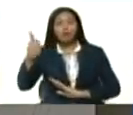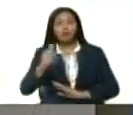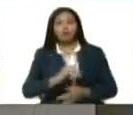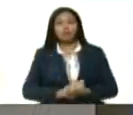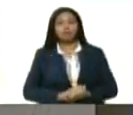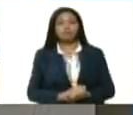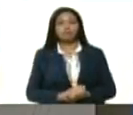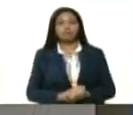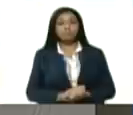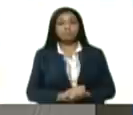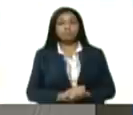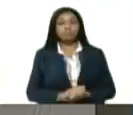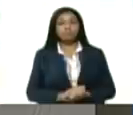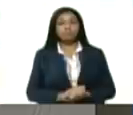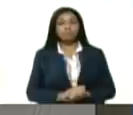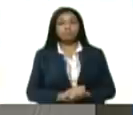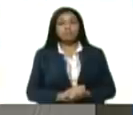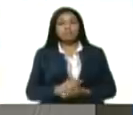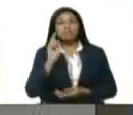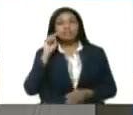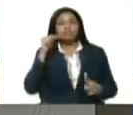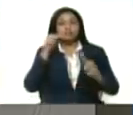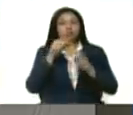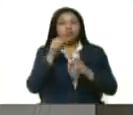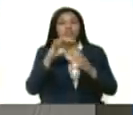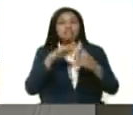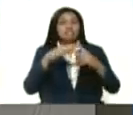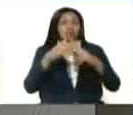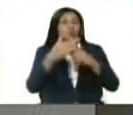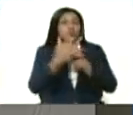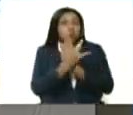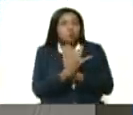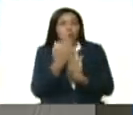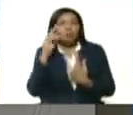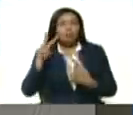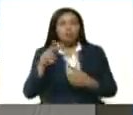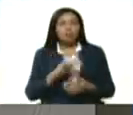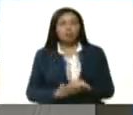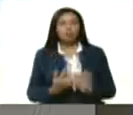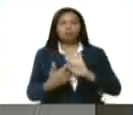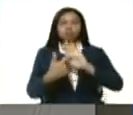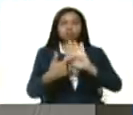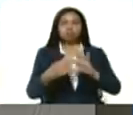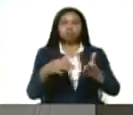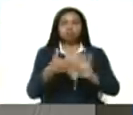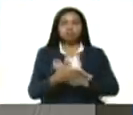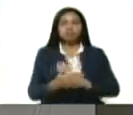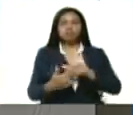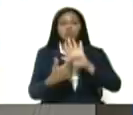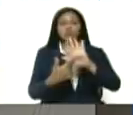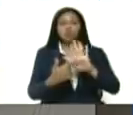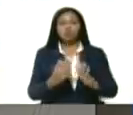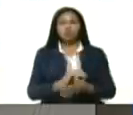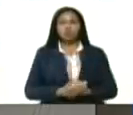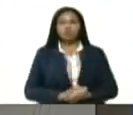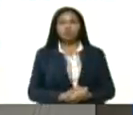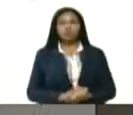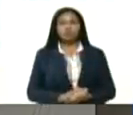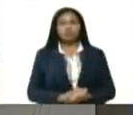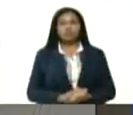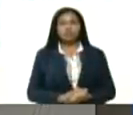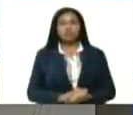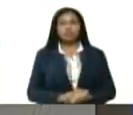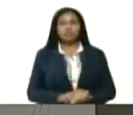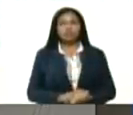haciendo un necesario énfasis en una situación que se presentó, que se ha presentado en el